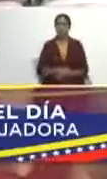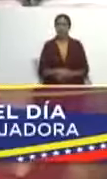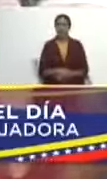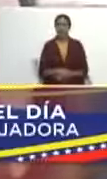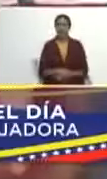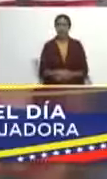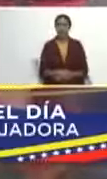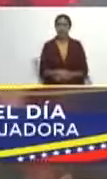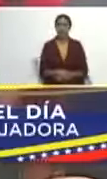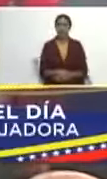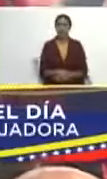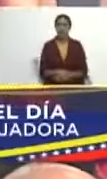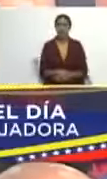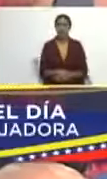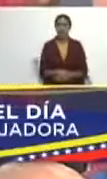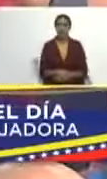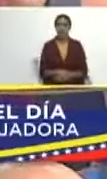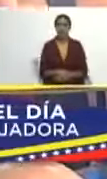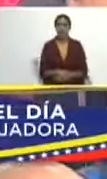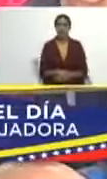Nosotros